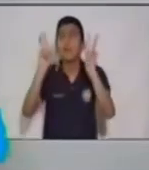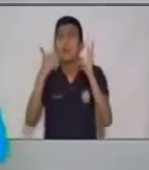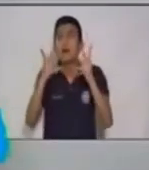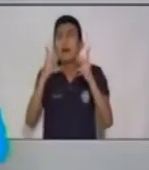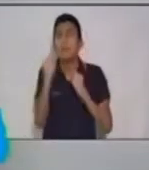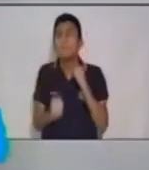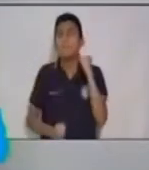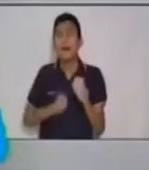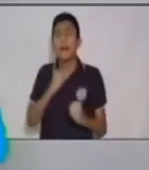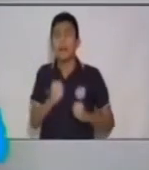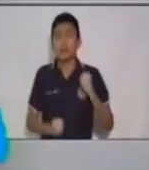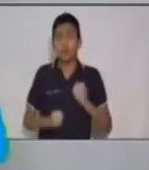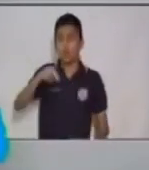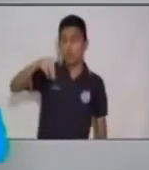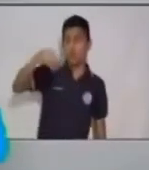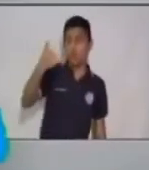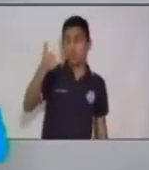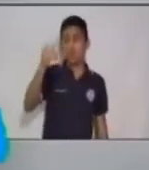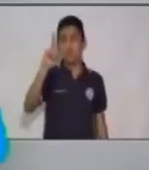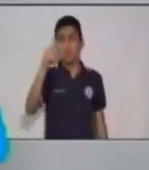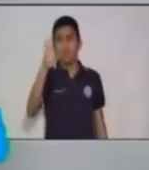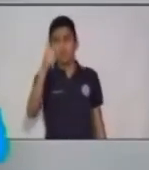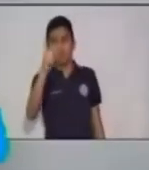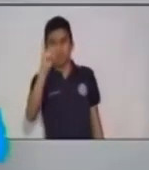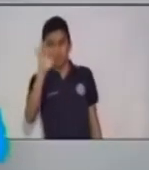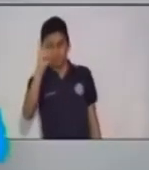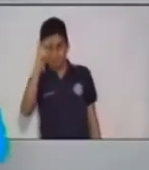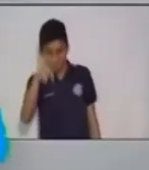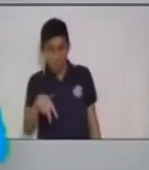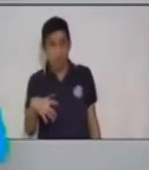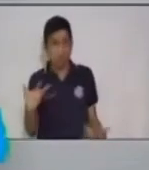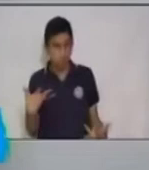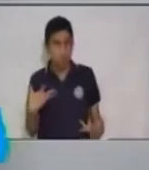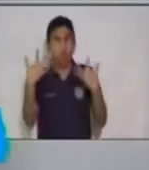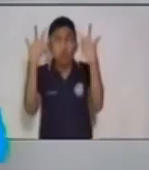maratón. Vamos a ver esos que no están gorditos porque hacen